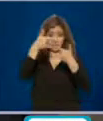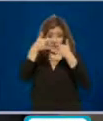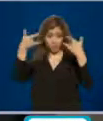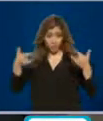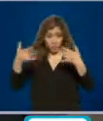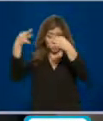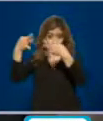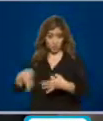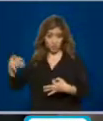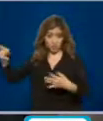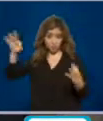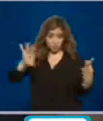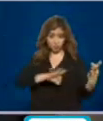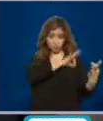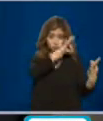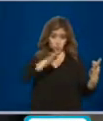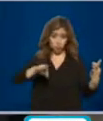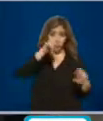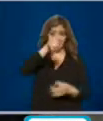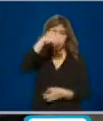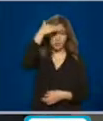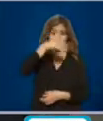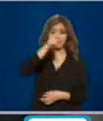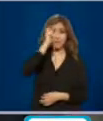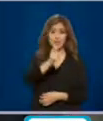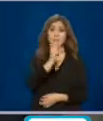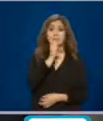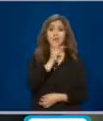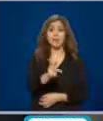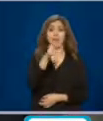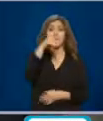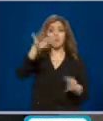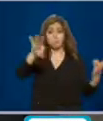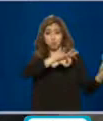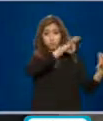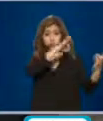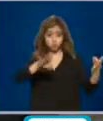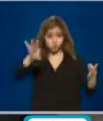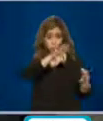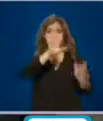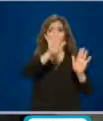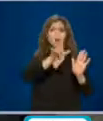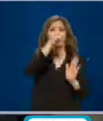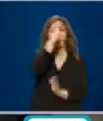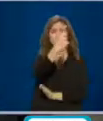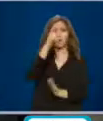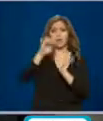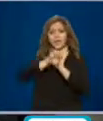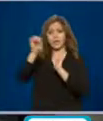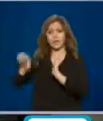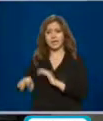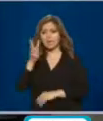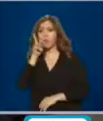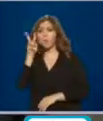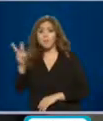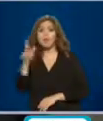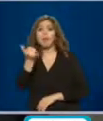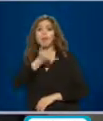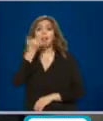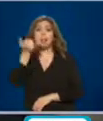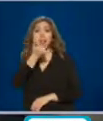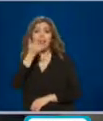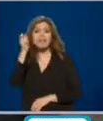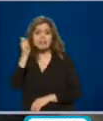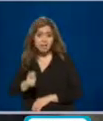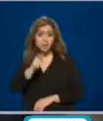del mariachi? ¿Sabe de dónde viene la palabra mariachi? Porque una cosa es que le vean la cara de mariachi y